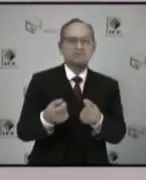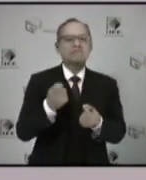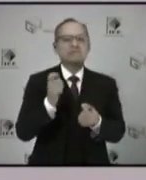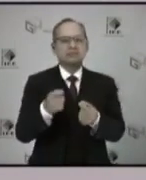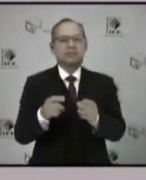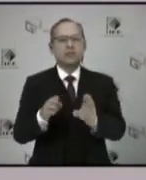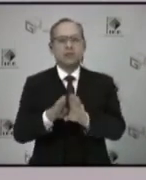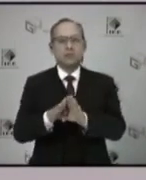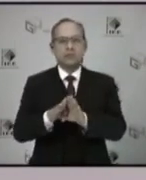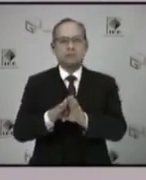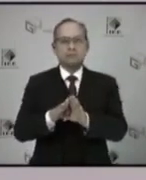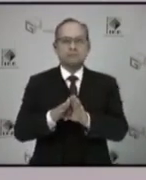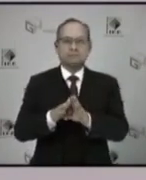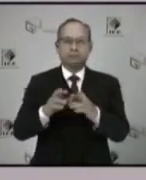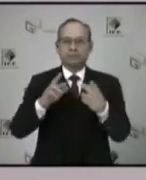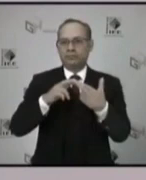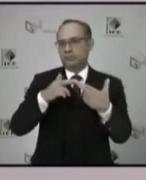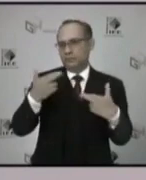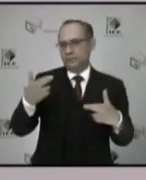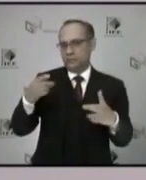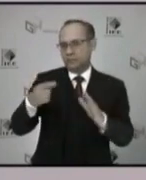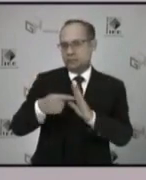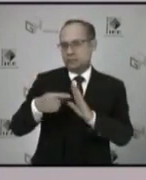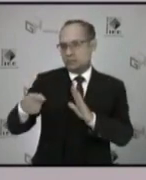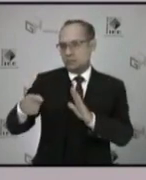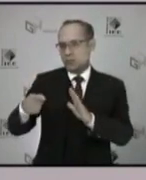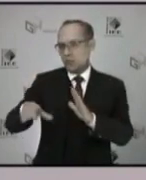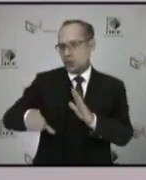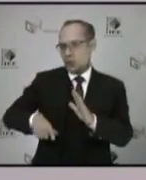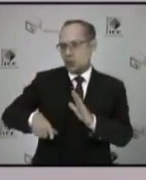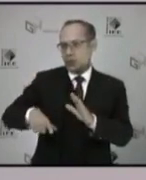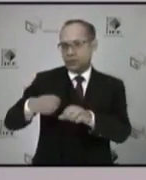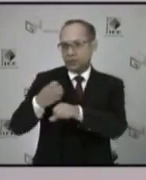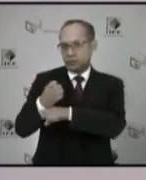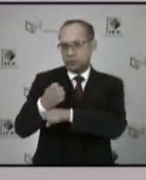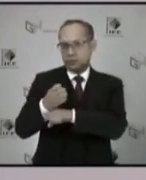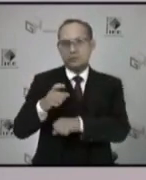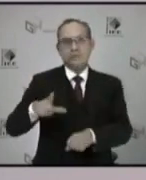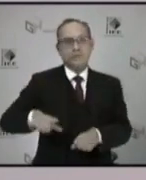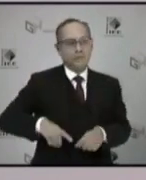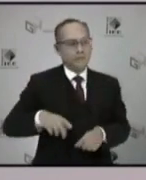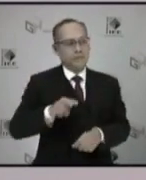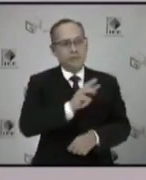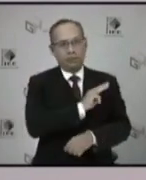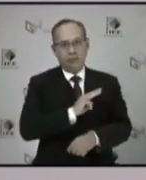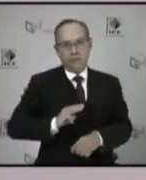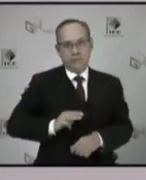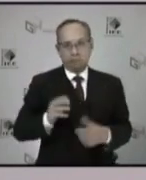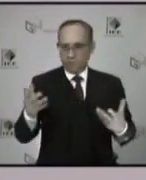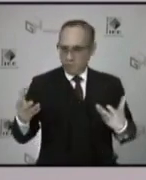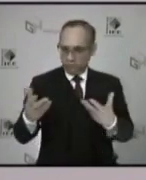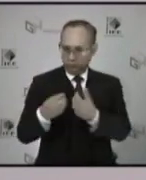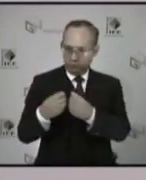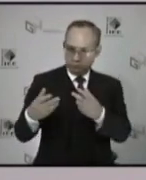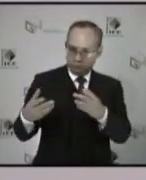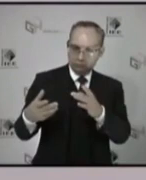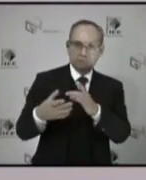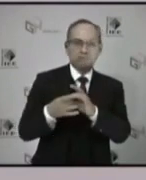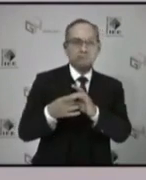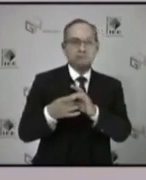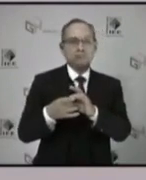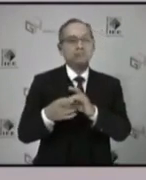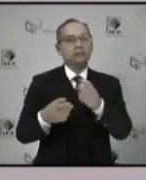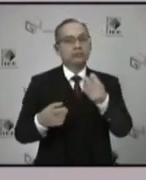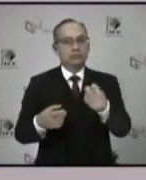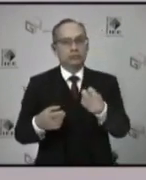adecuada entre gobierno estatal y gobiernos municipales. Hoy hay una gran tarea por parte